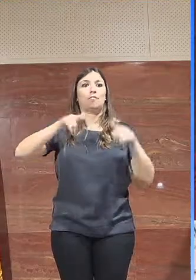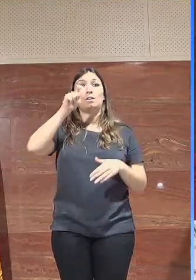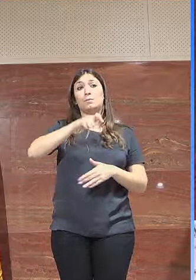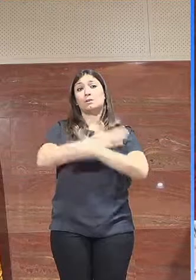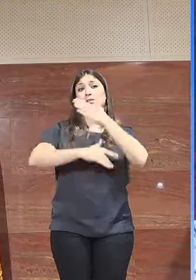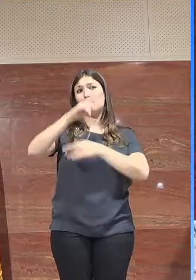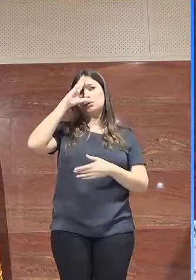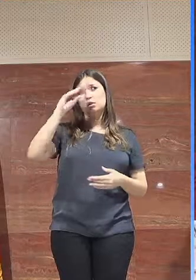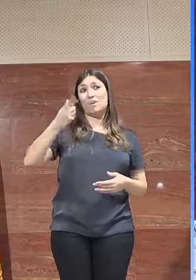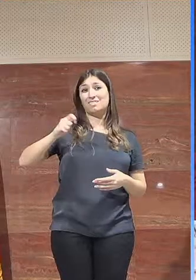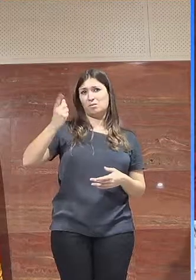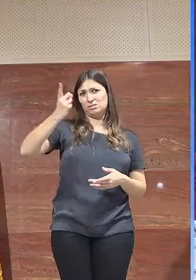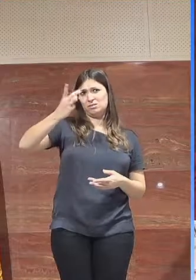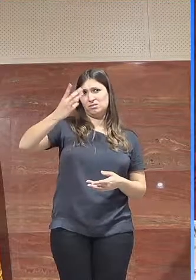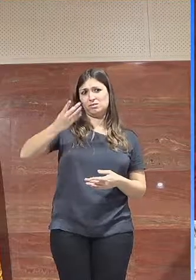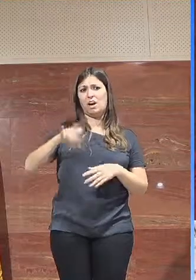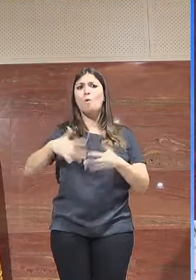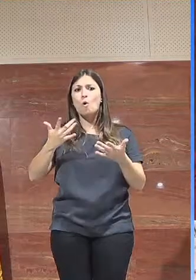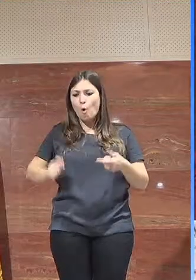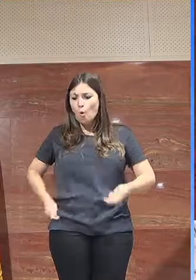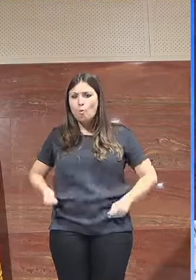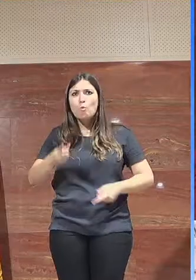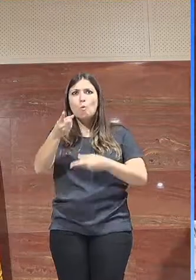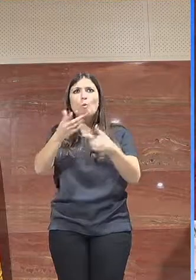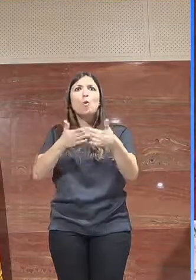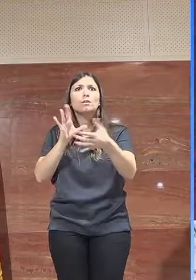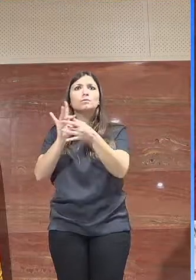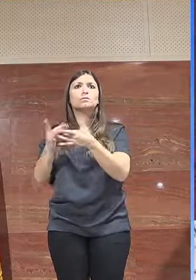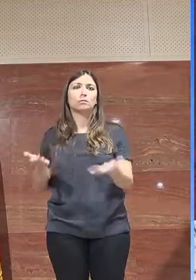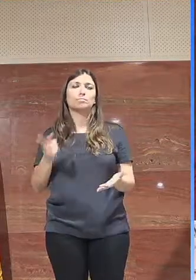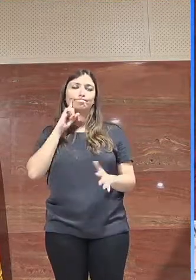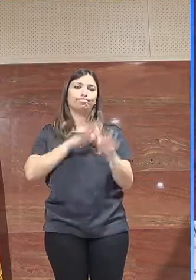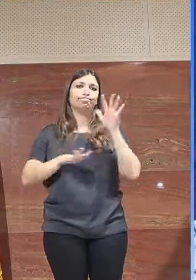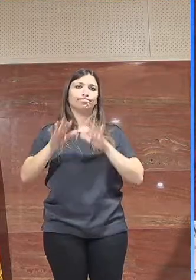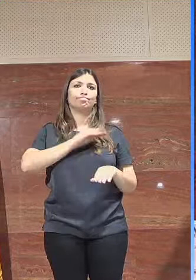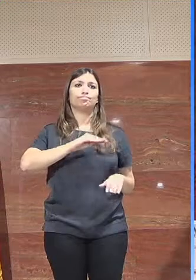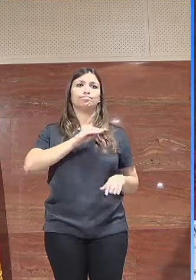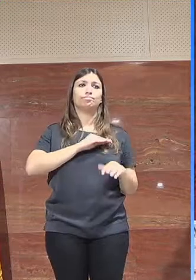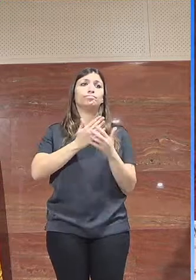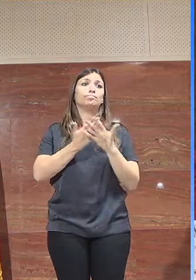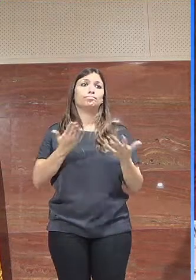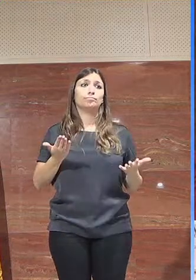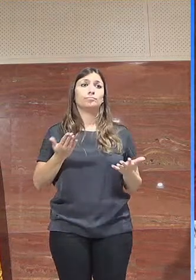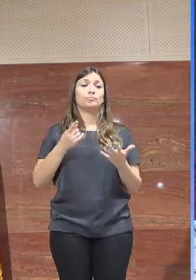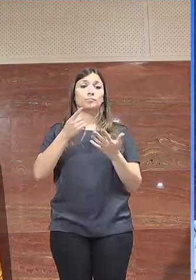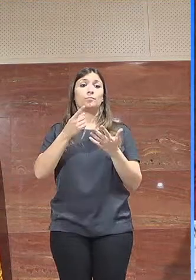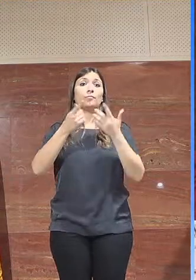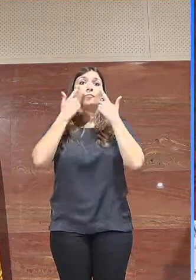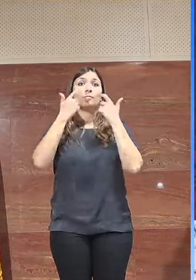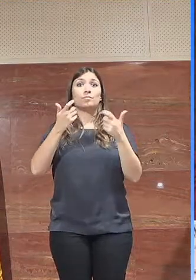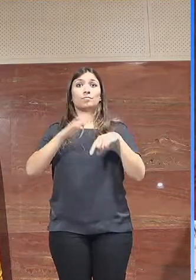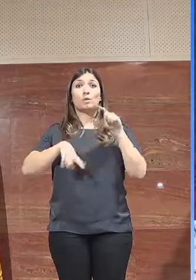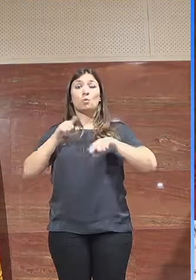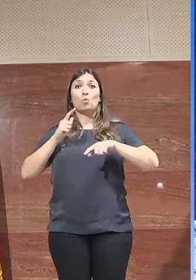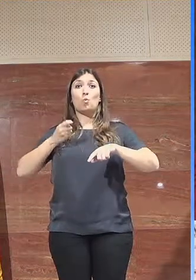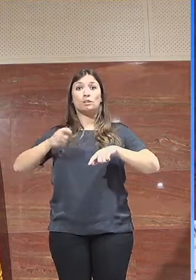discapacidad intelectual pues dificultades a la hora de saber qué llave abre qué cerradura, ¿no? Bueno, se nos ocurren respuestas inmediatas para